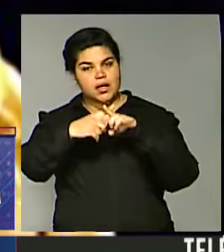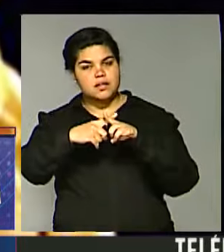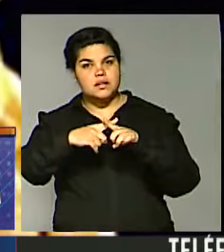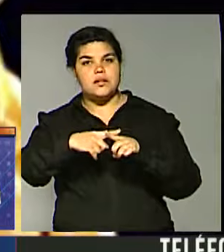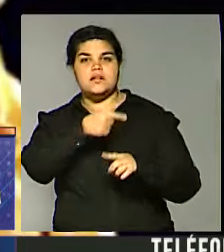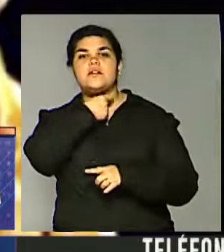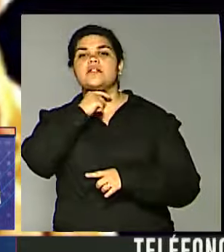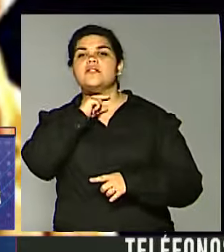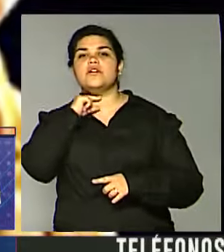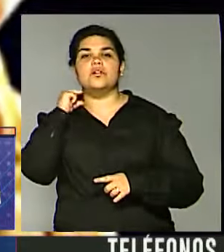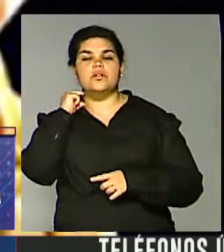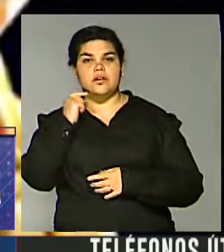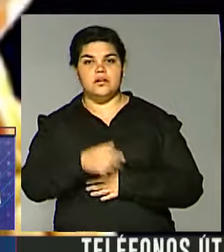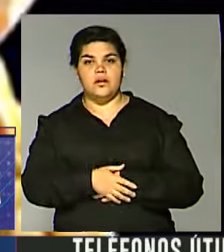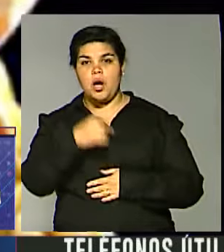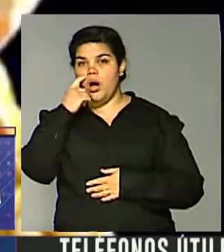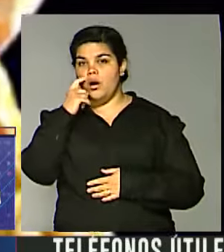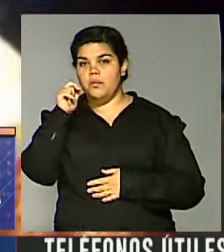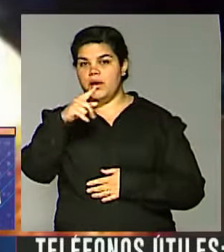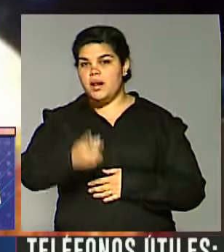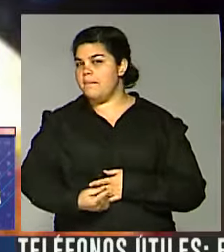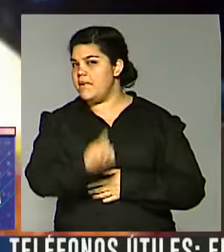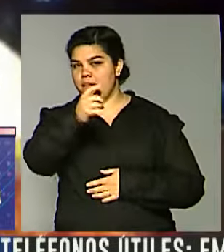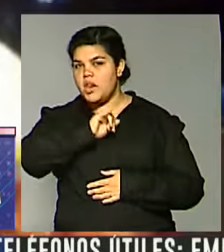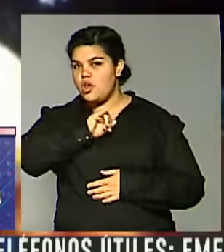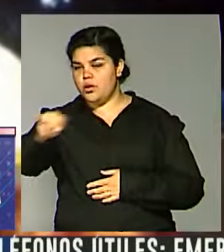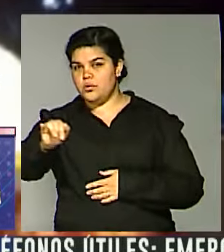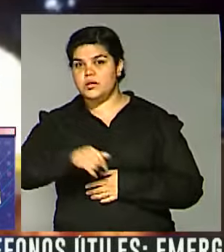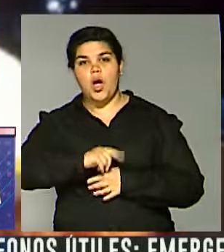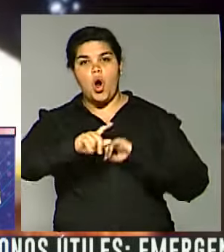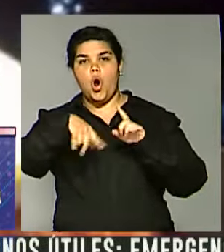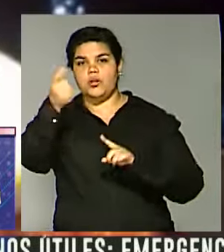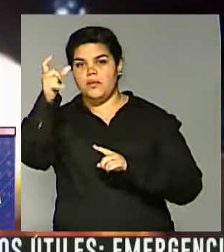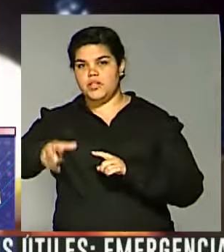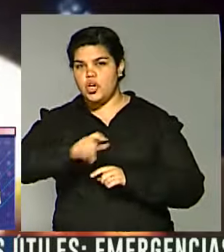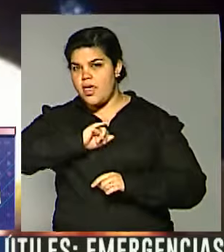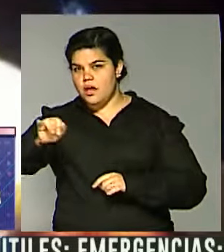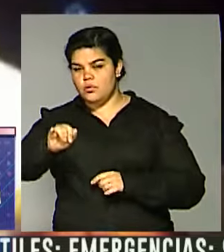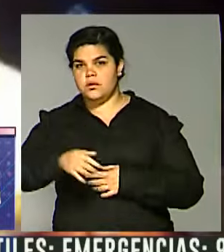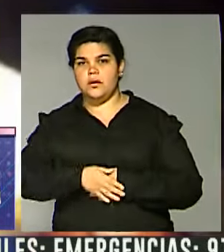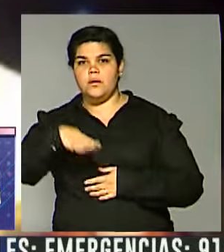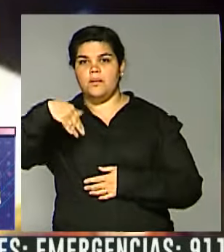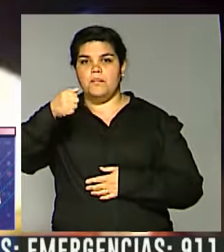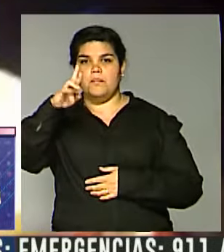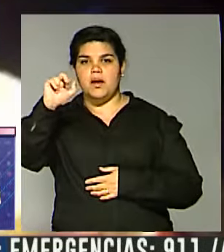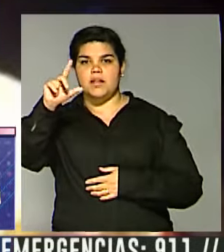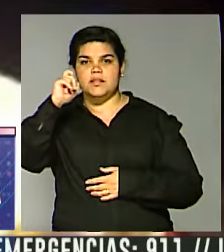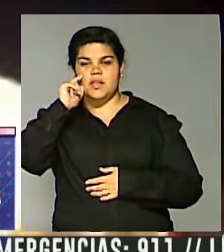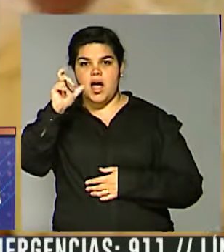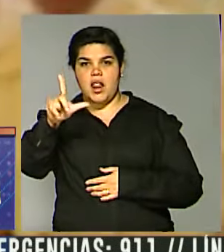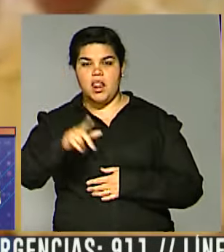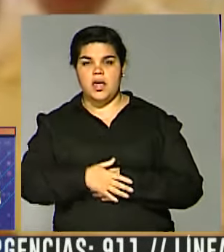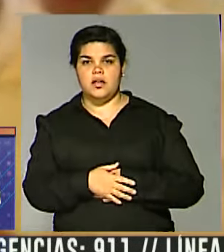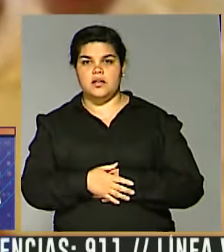Atié, que fue uno de los principales denunciantes de otro predador sexual mexicano que se llamaba Marcial Maciel Degollado, fundador de los Legionarios de